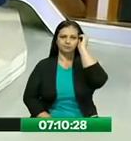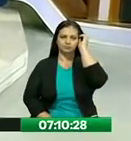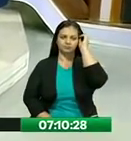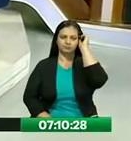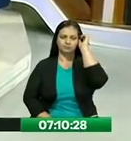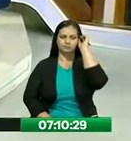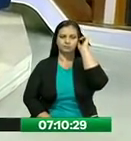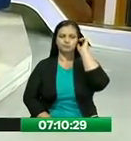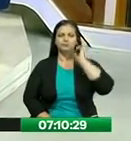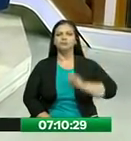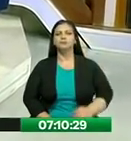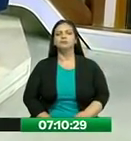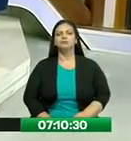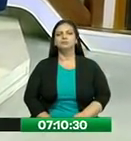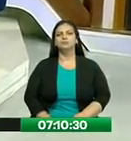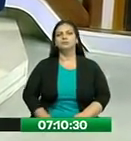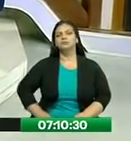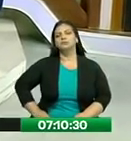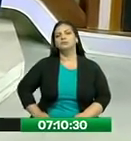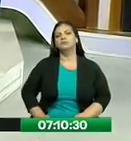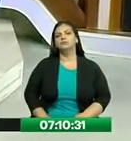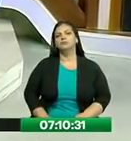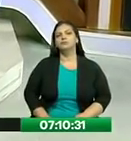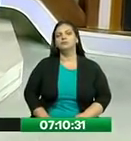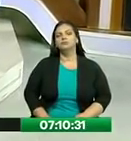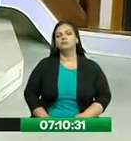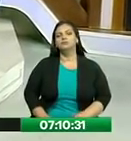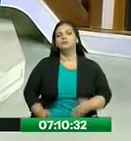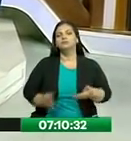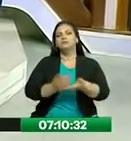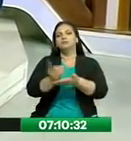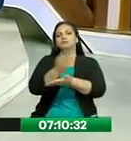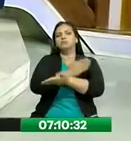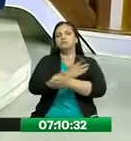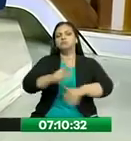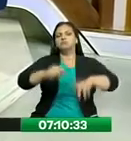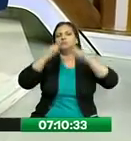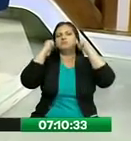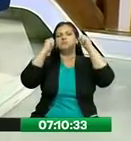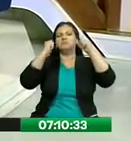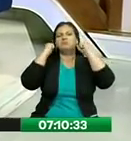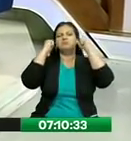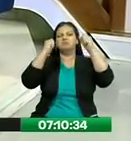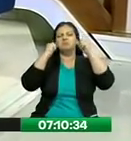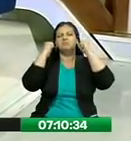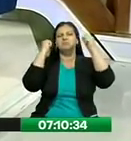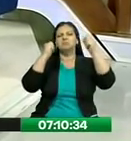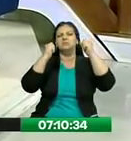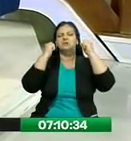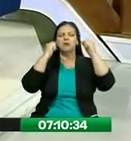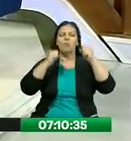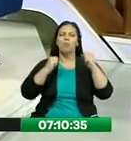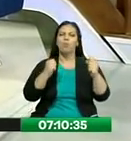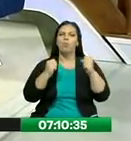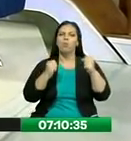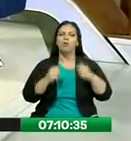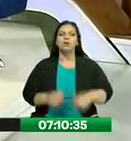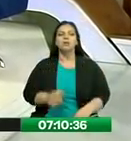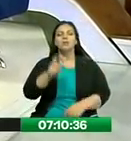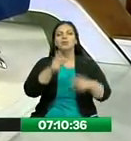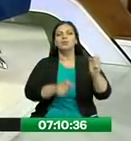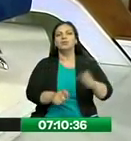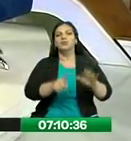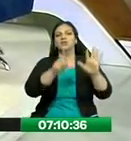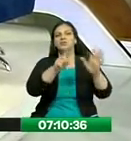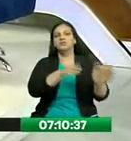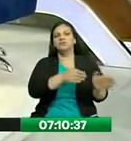Amigos televidentes, tras 11 días de paro, el saldo es 6 personas fallecidas, según datos oficiales, y alrededor más o menos de